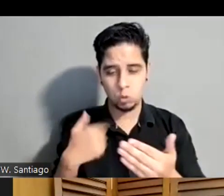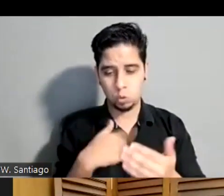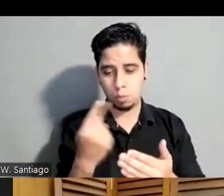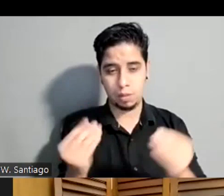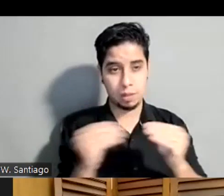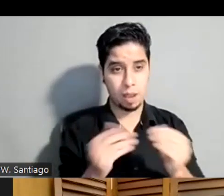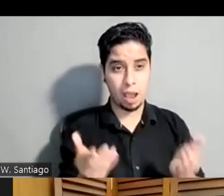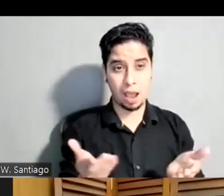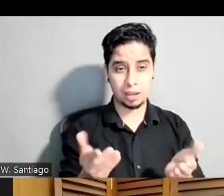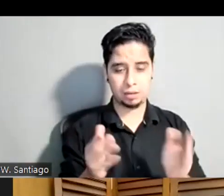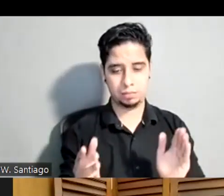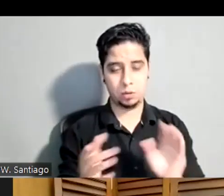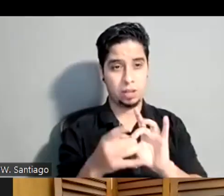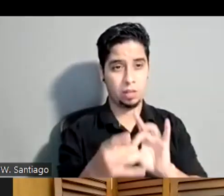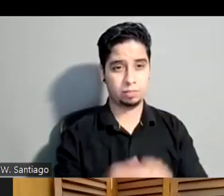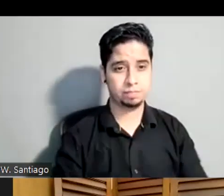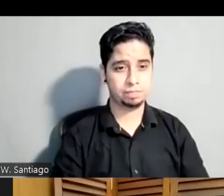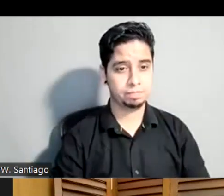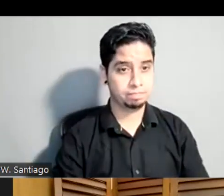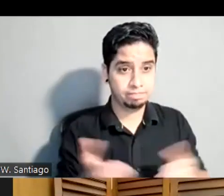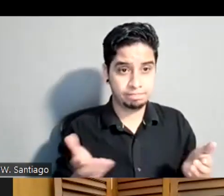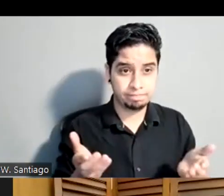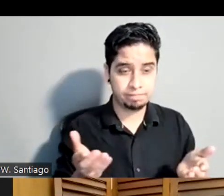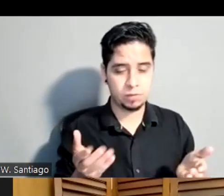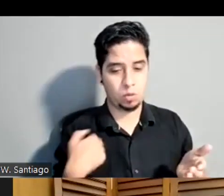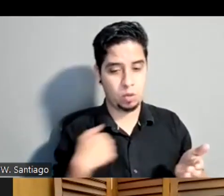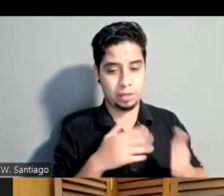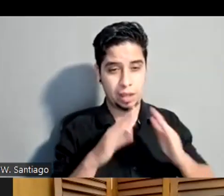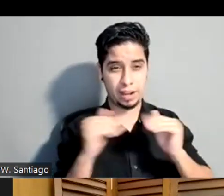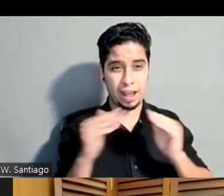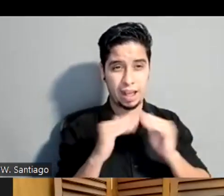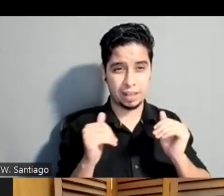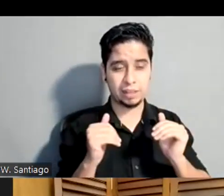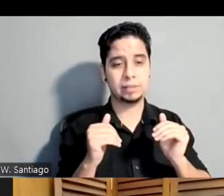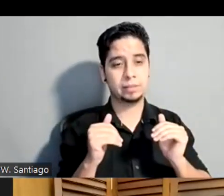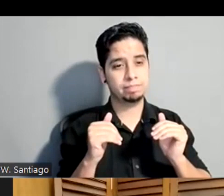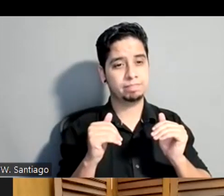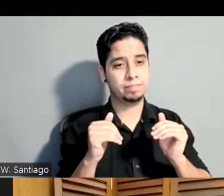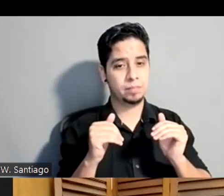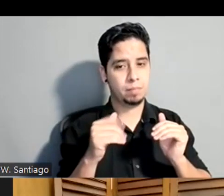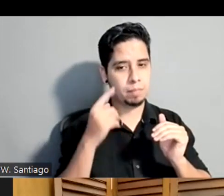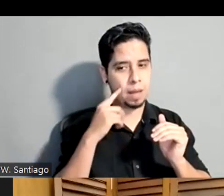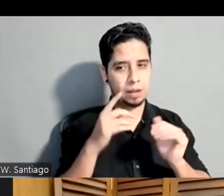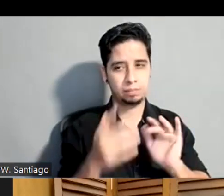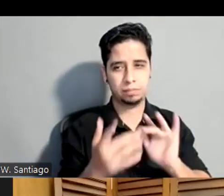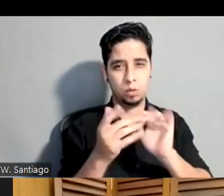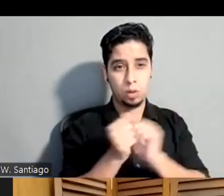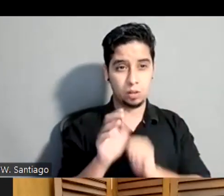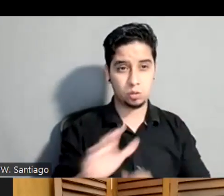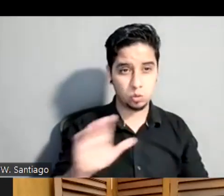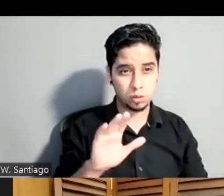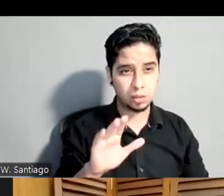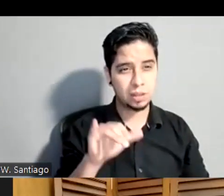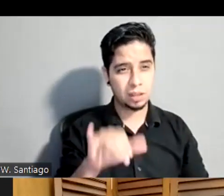acá conectándonos desde acá, desde nuestras casas, directamente a la suya. Y así es como tenemos